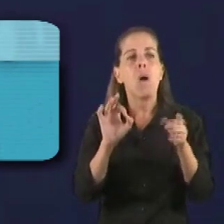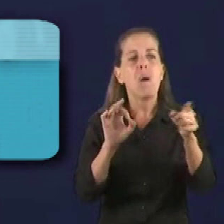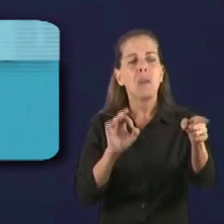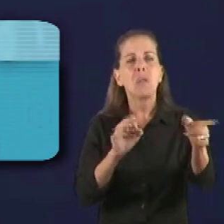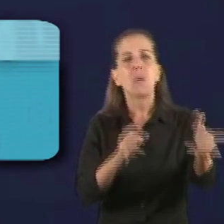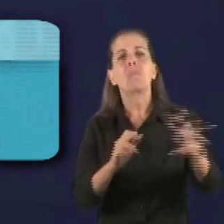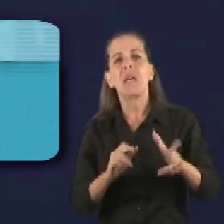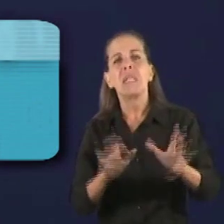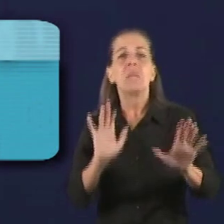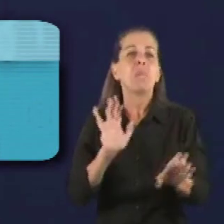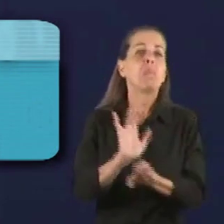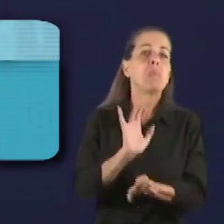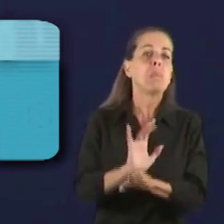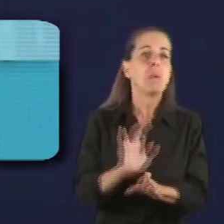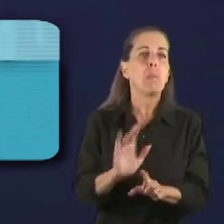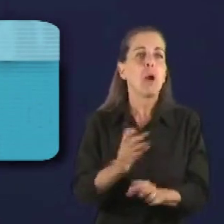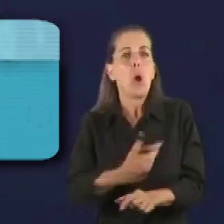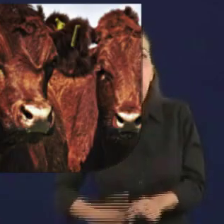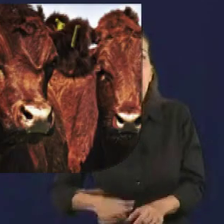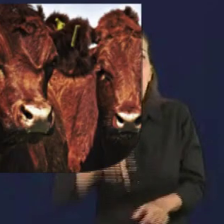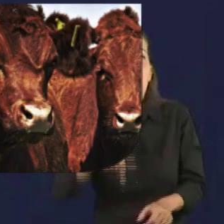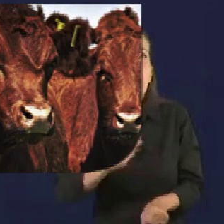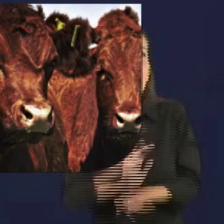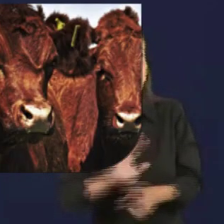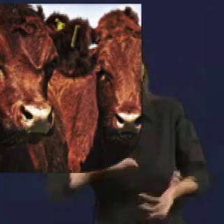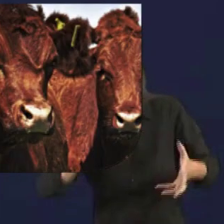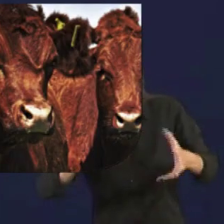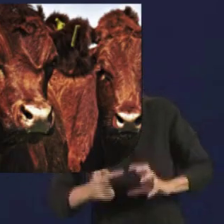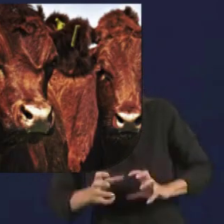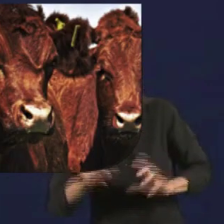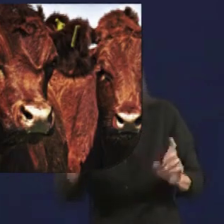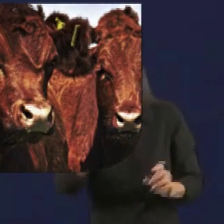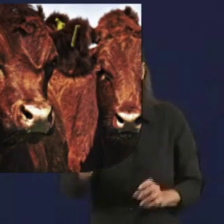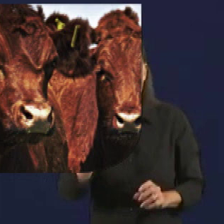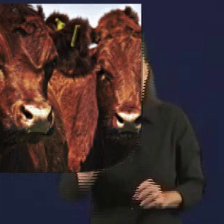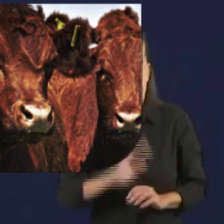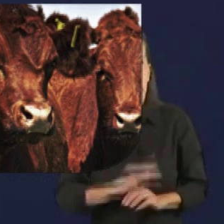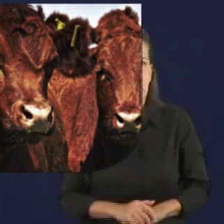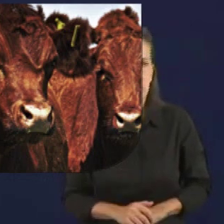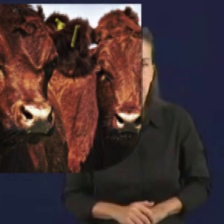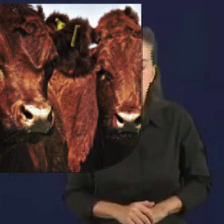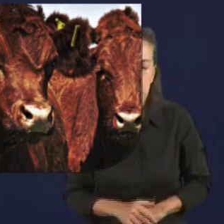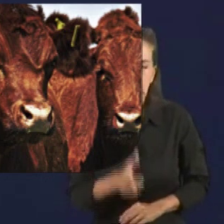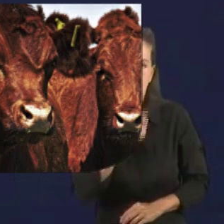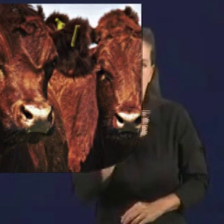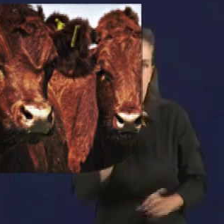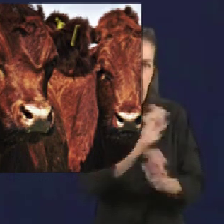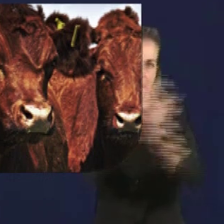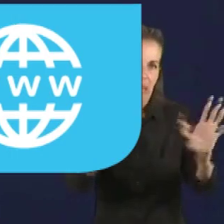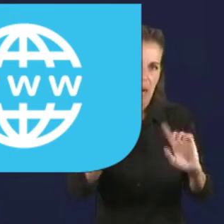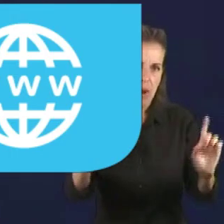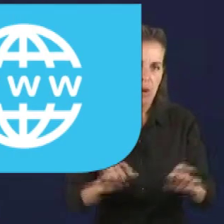varios ministros como para reemplazar a los que tiene hoy el presidente Milei y que coparían el